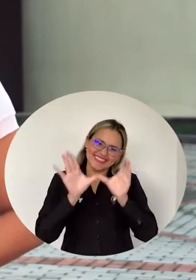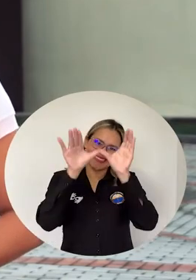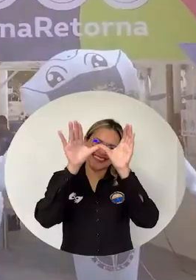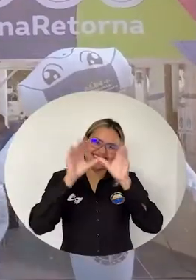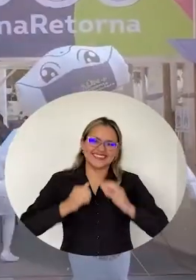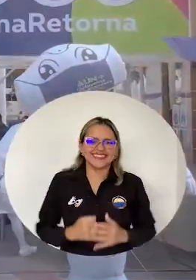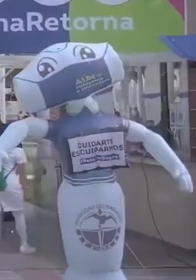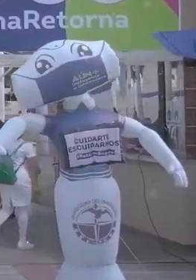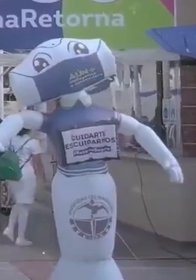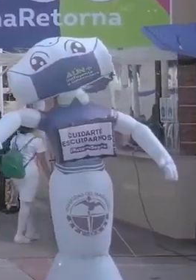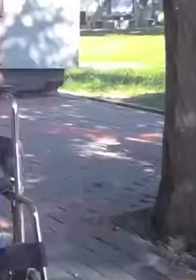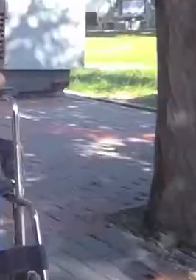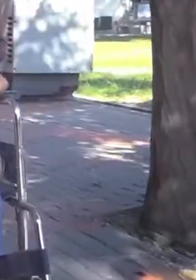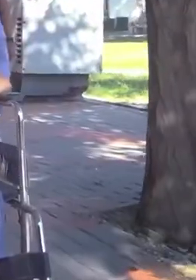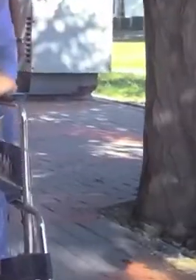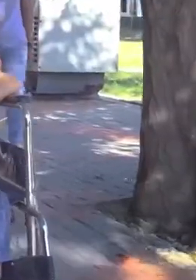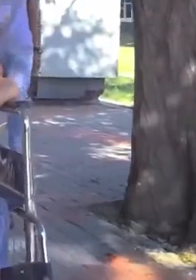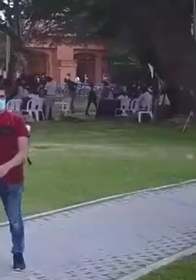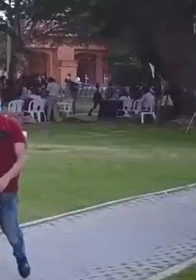TV